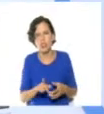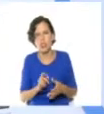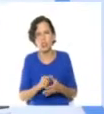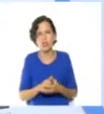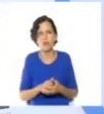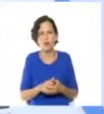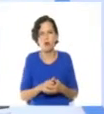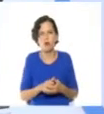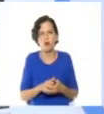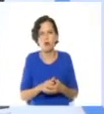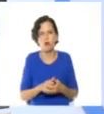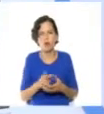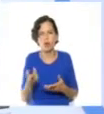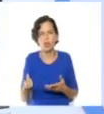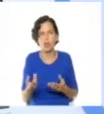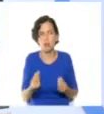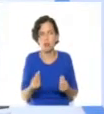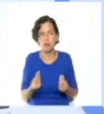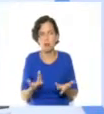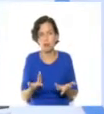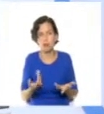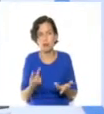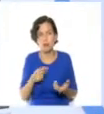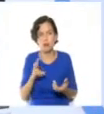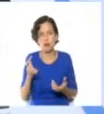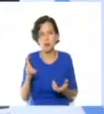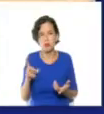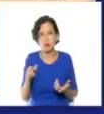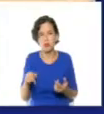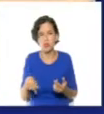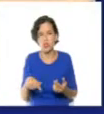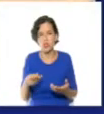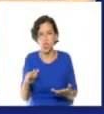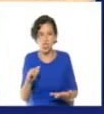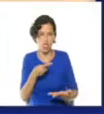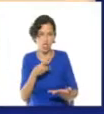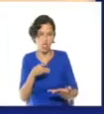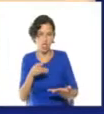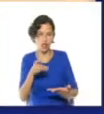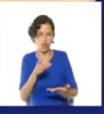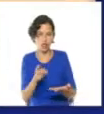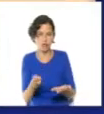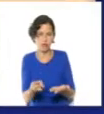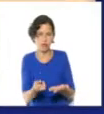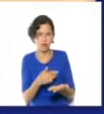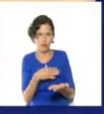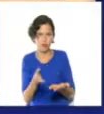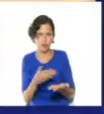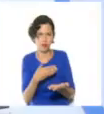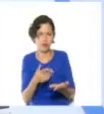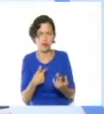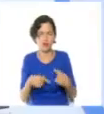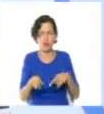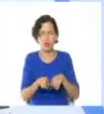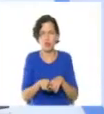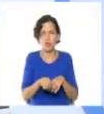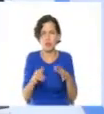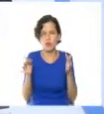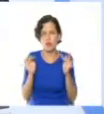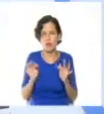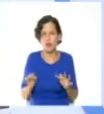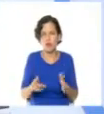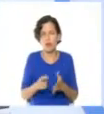tenemos algo que está muy de boga en la actualidad, que son los cómics o las historietas. De la misma